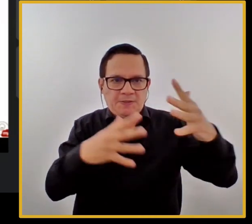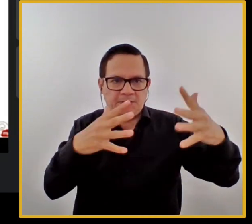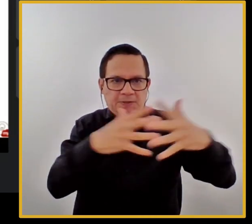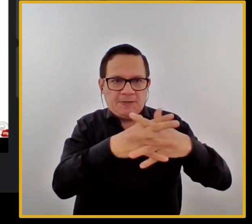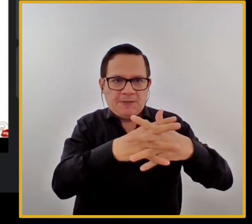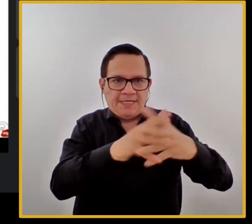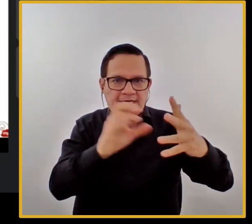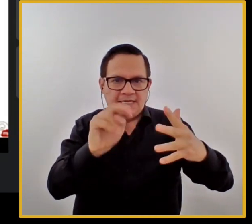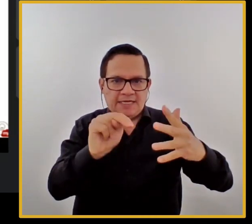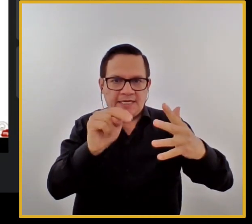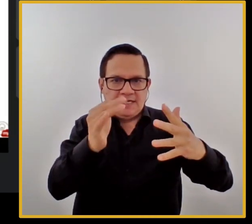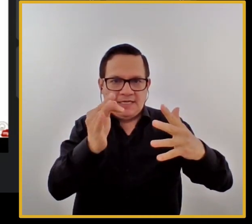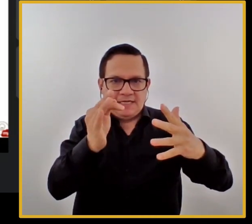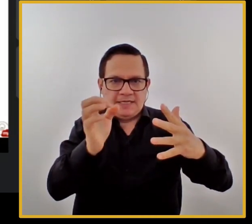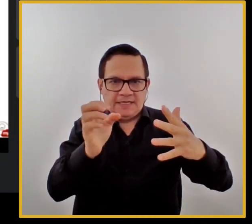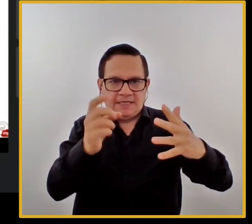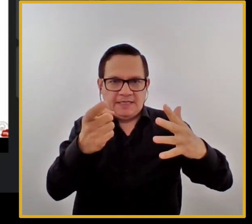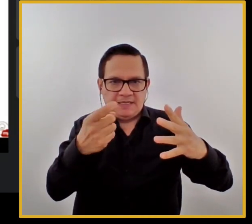¿sí?